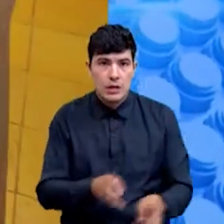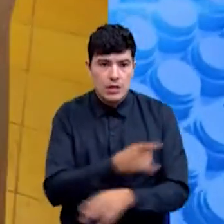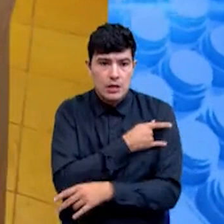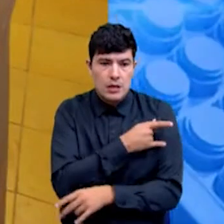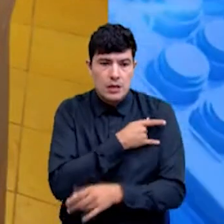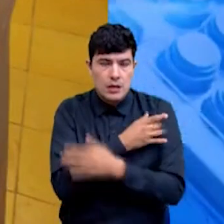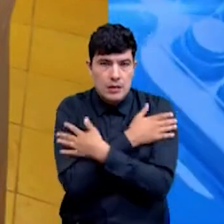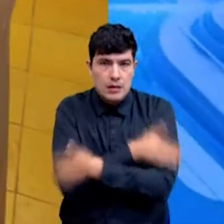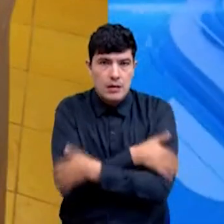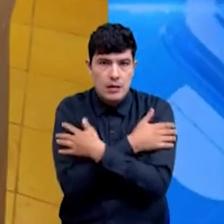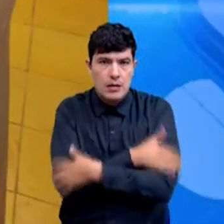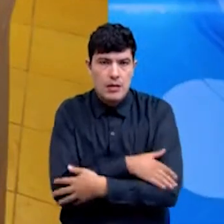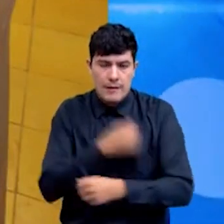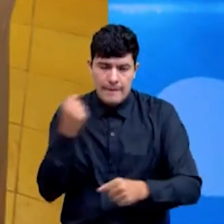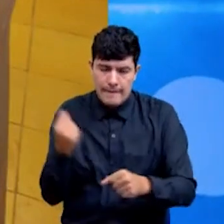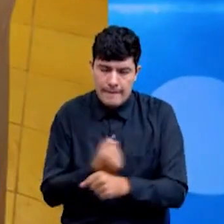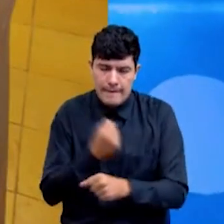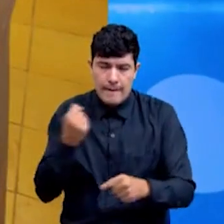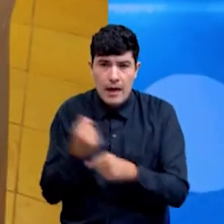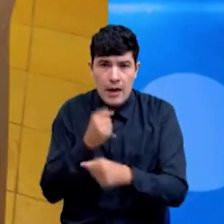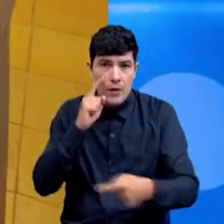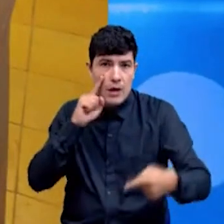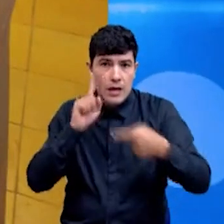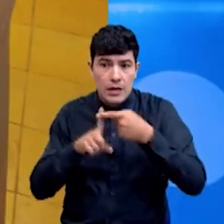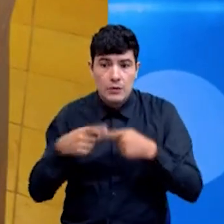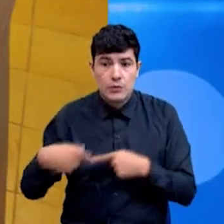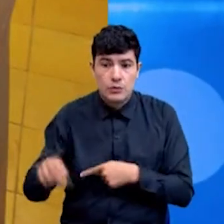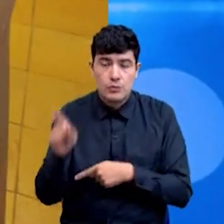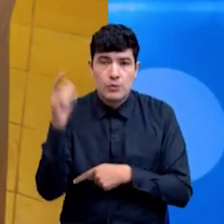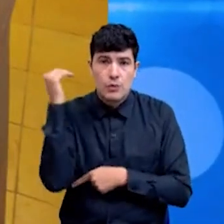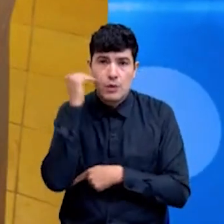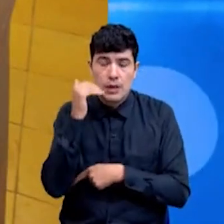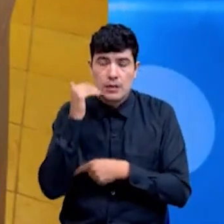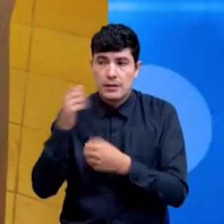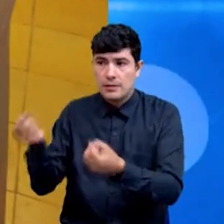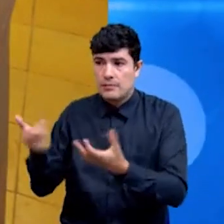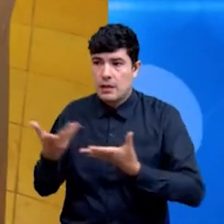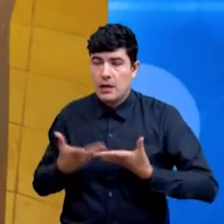Pamplona se espera lograr que estas mujeres tengan una oportunidad ante la sociedad